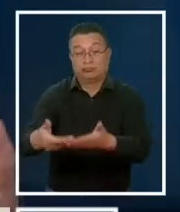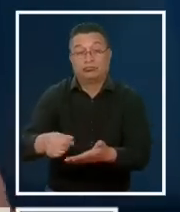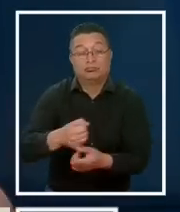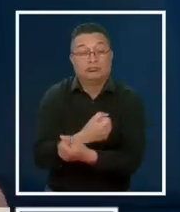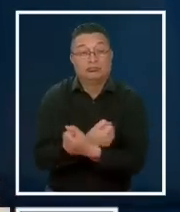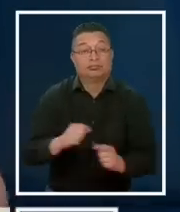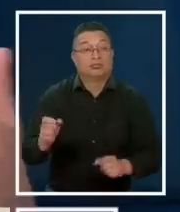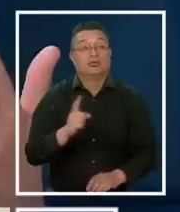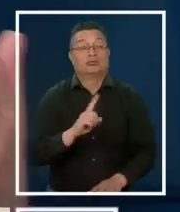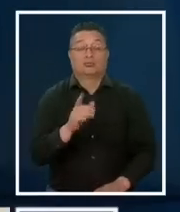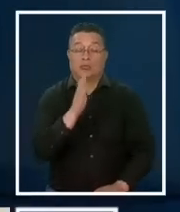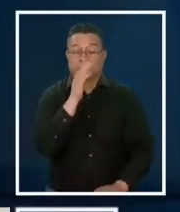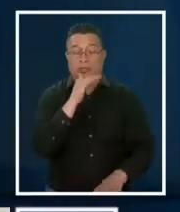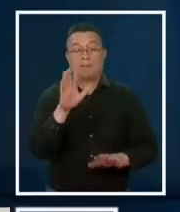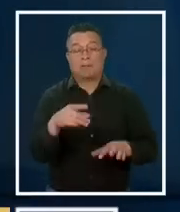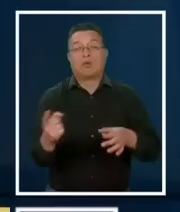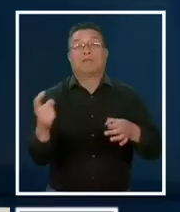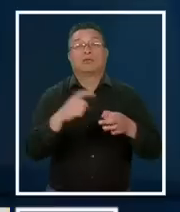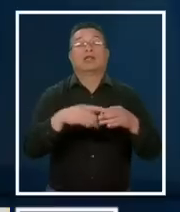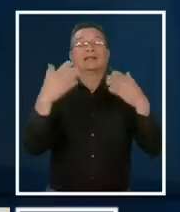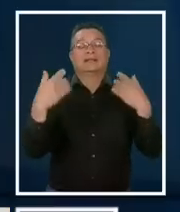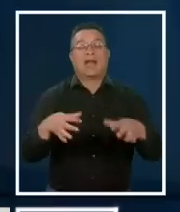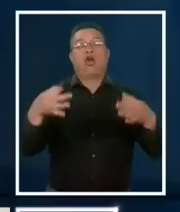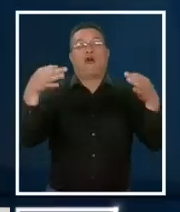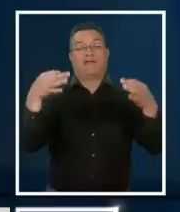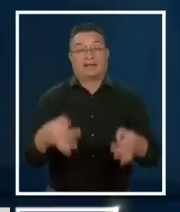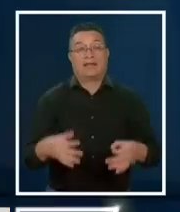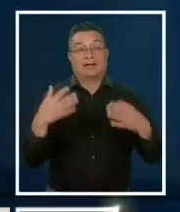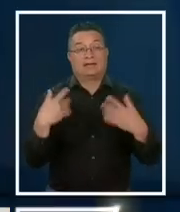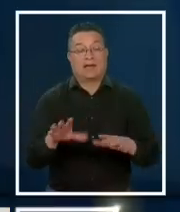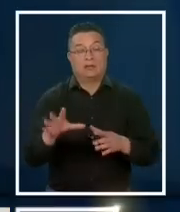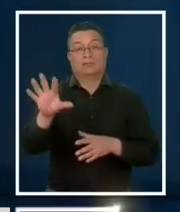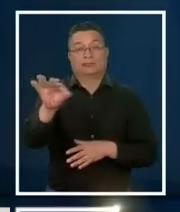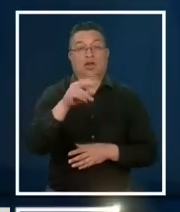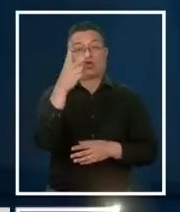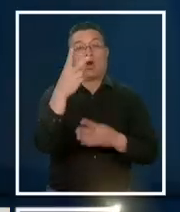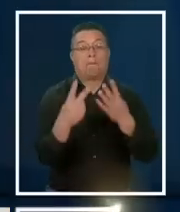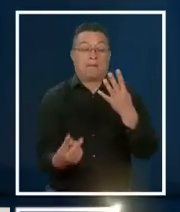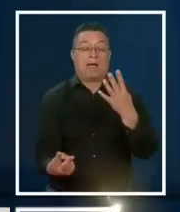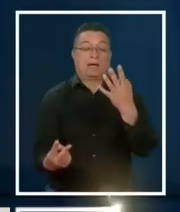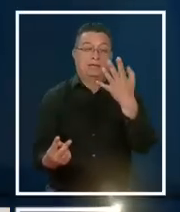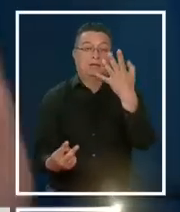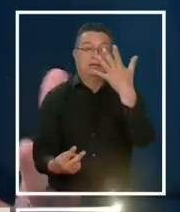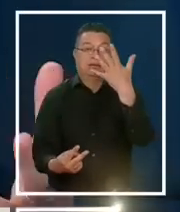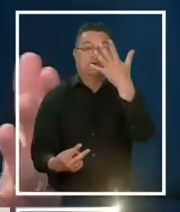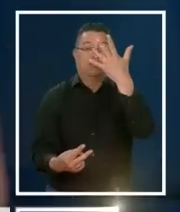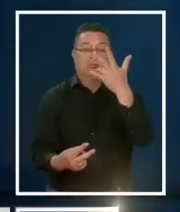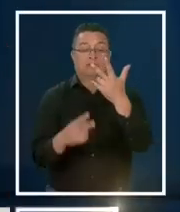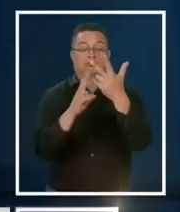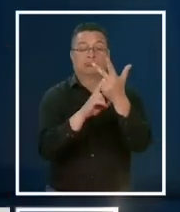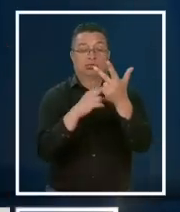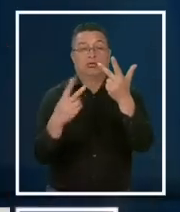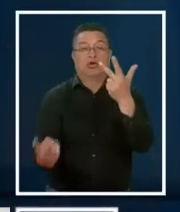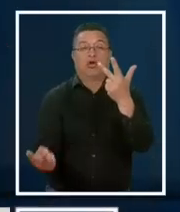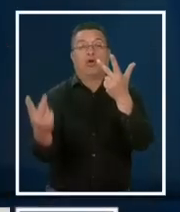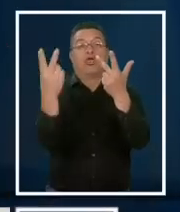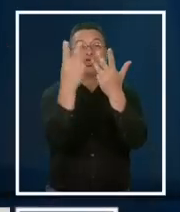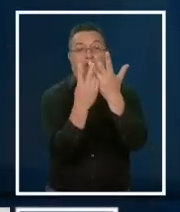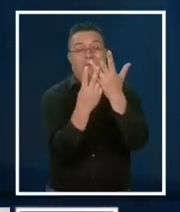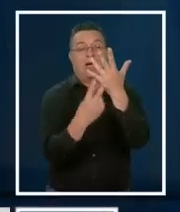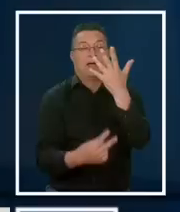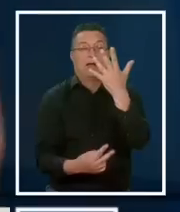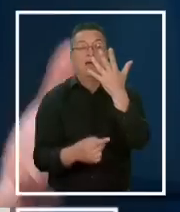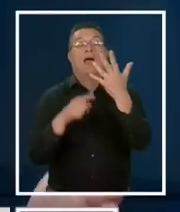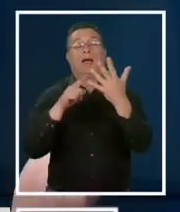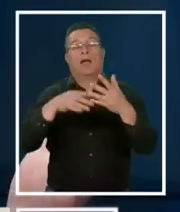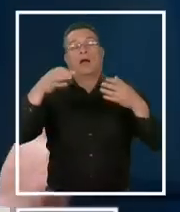cupo seguía ocupado oficial o sea ahora ya se hizo oficial y tiene que nominarse dos personas más tiene que someterse a una nueva votación y obviamente que la